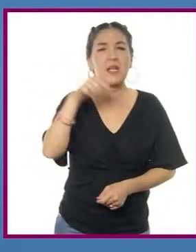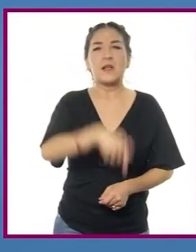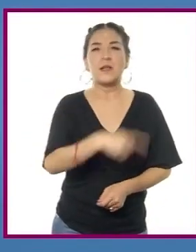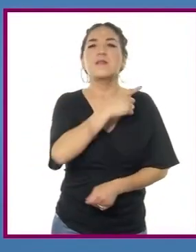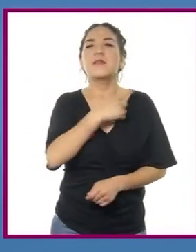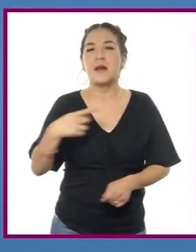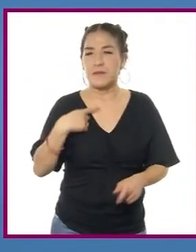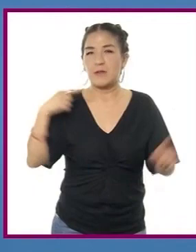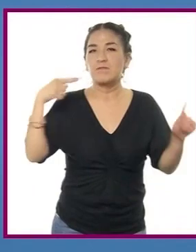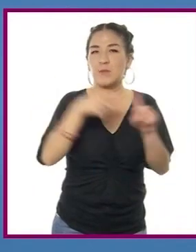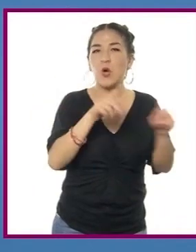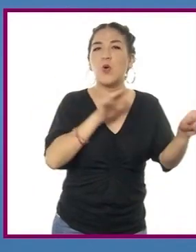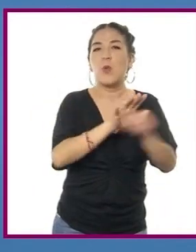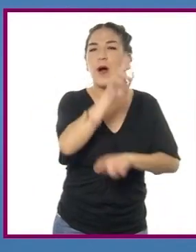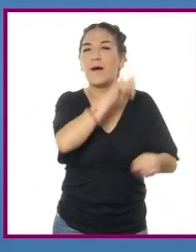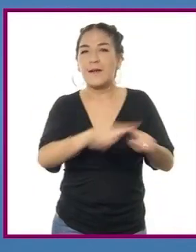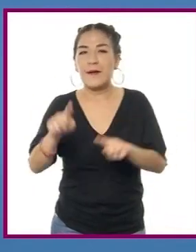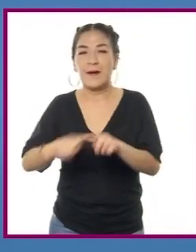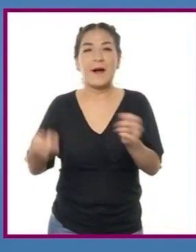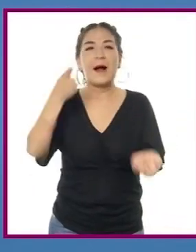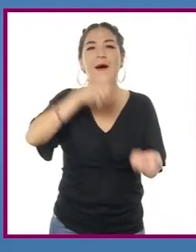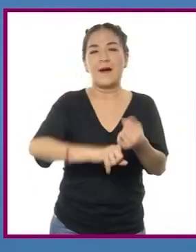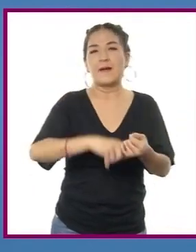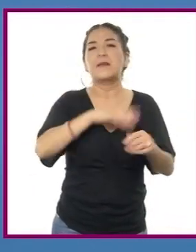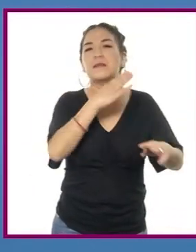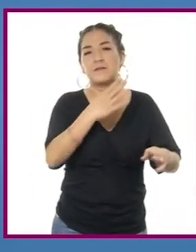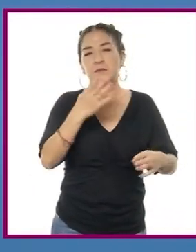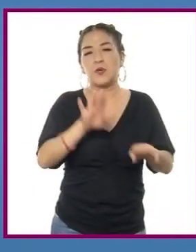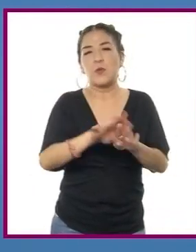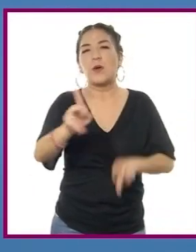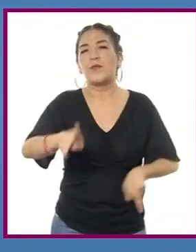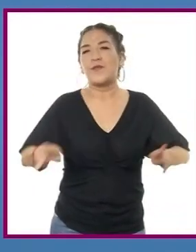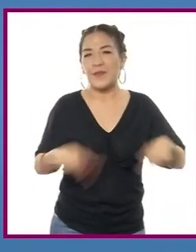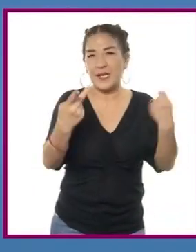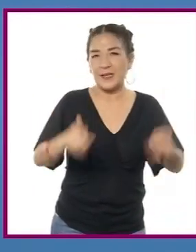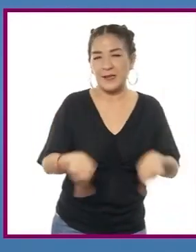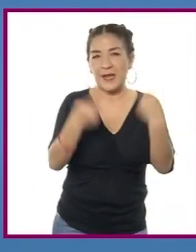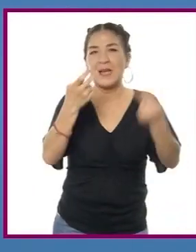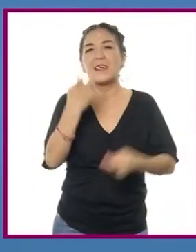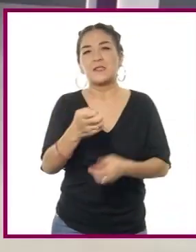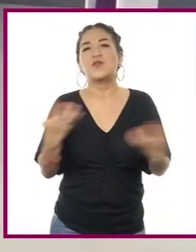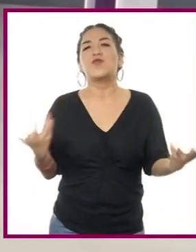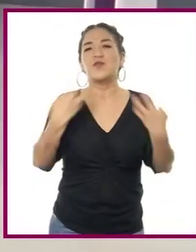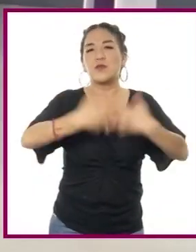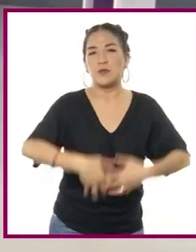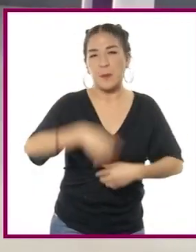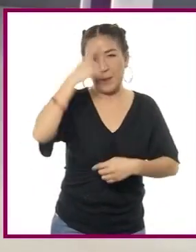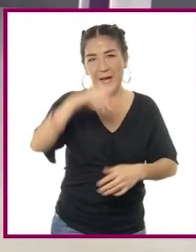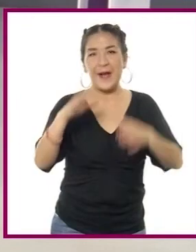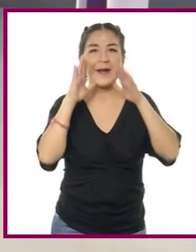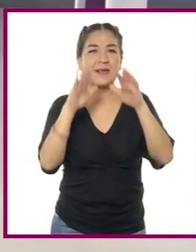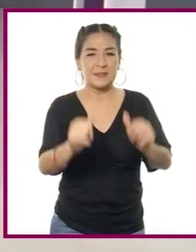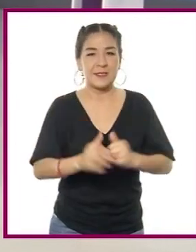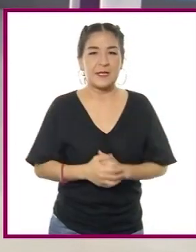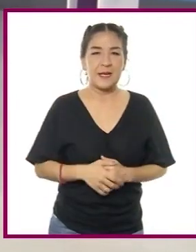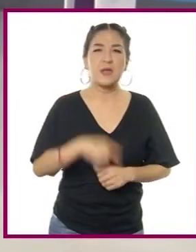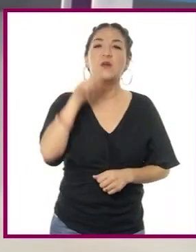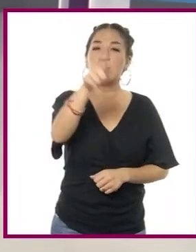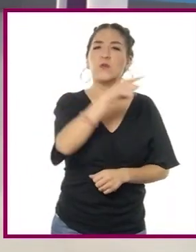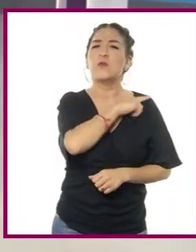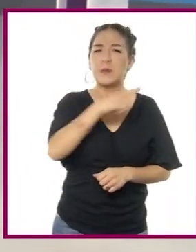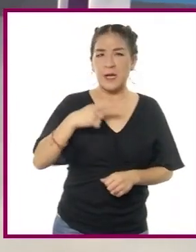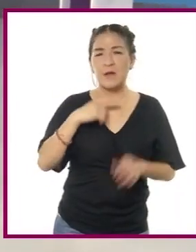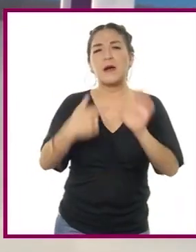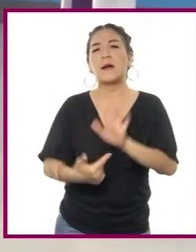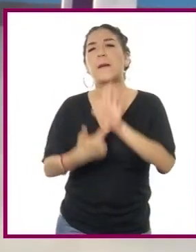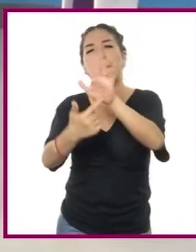señalar las condiciones alrededor de su producción, como el funcionamiento de las haciendas. No olviden compartir su receta con